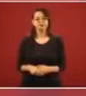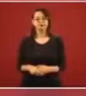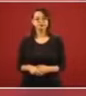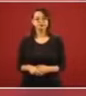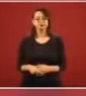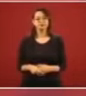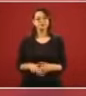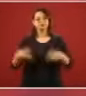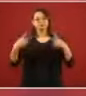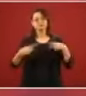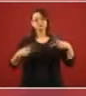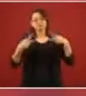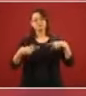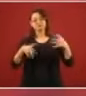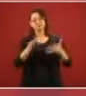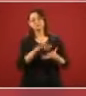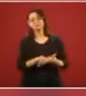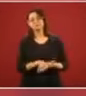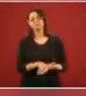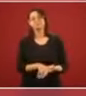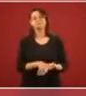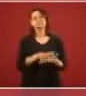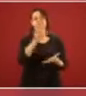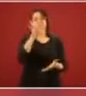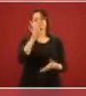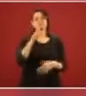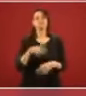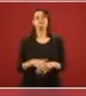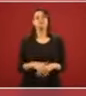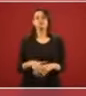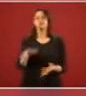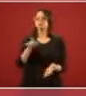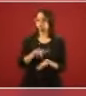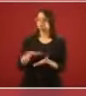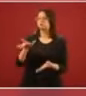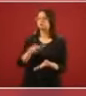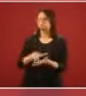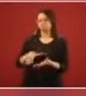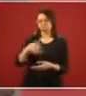La mayoría de la gente apoya el que no haya impunidad.